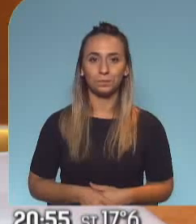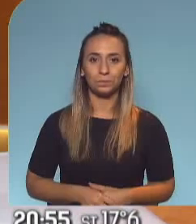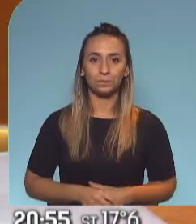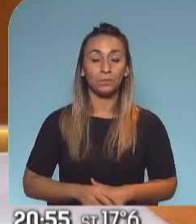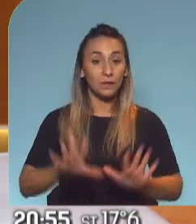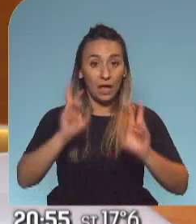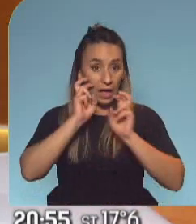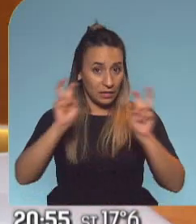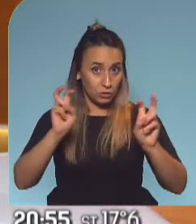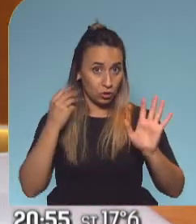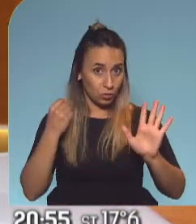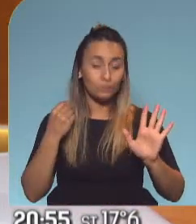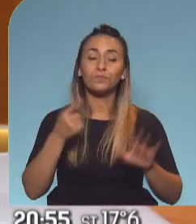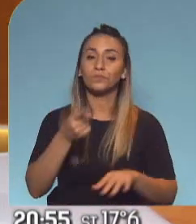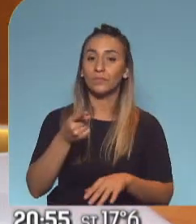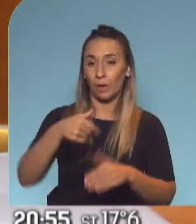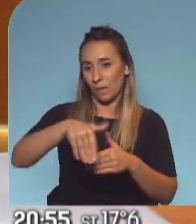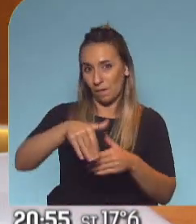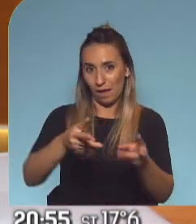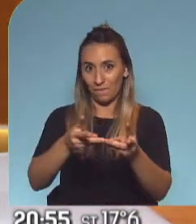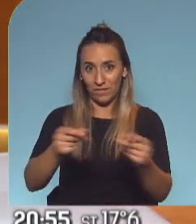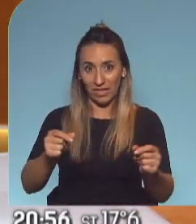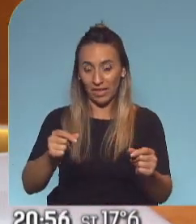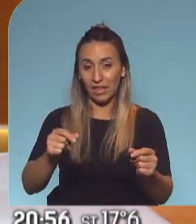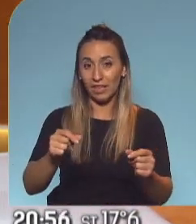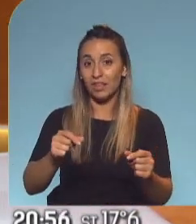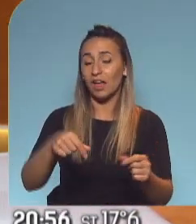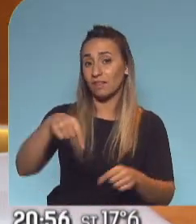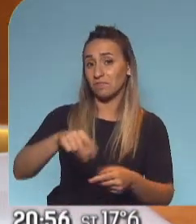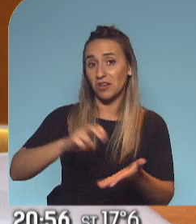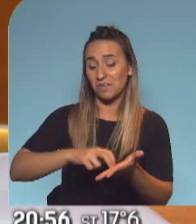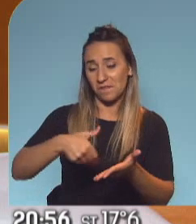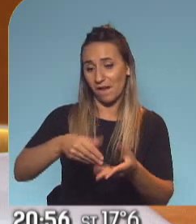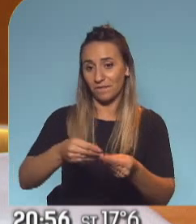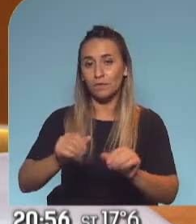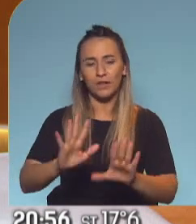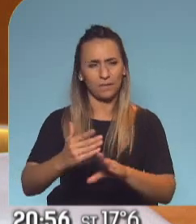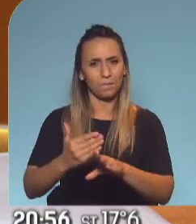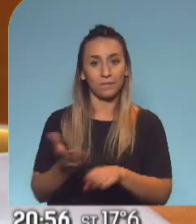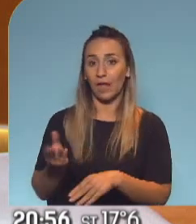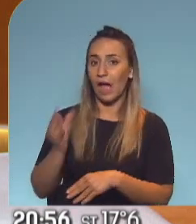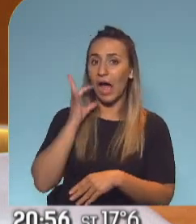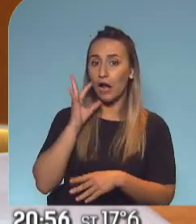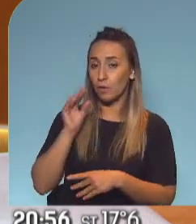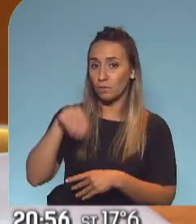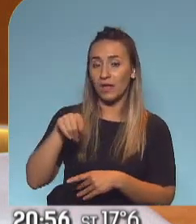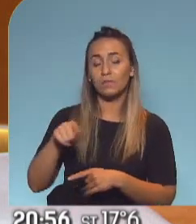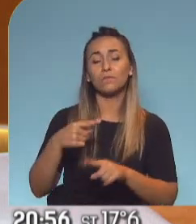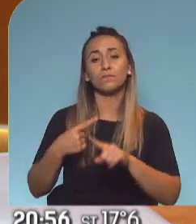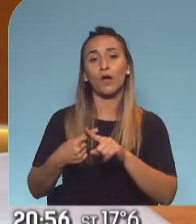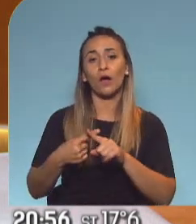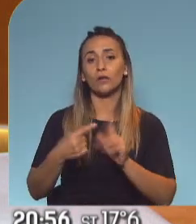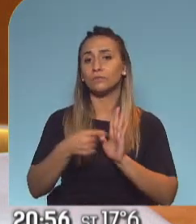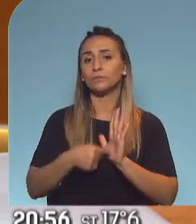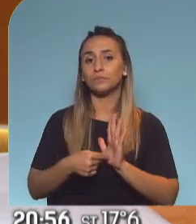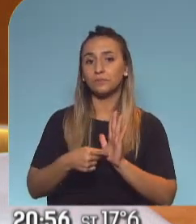y atención porque es acerca del cierre de esta edición- central podemos sumar algún dato con respecto a esta modificación al